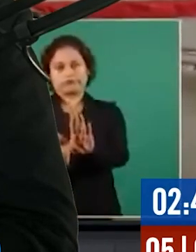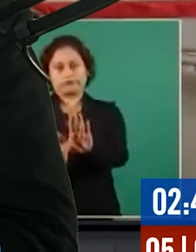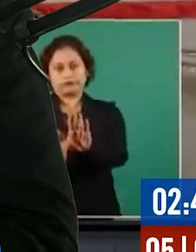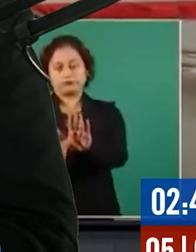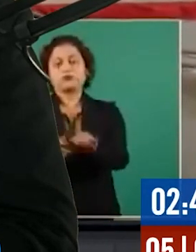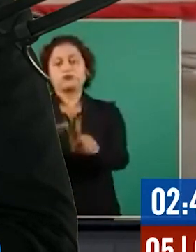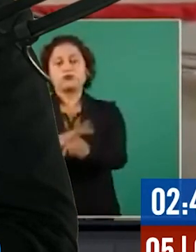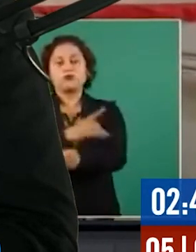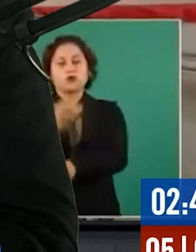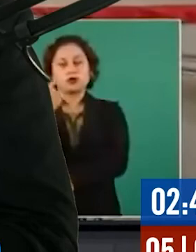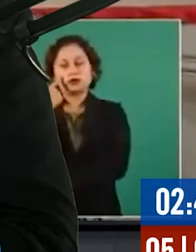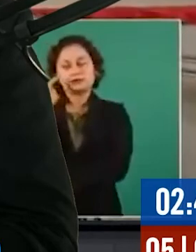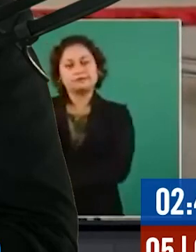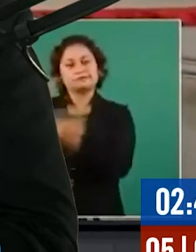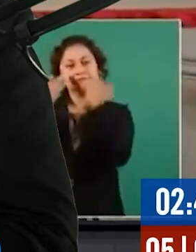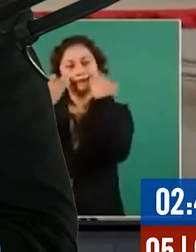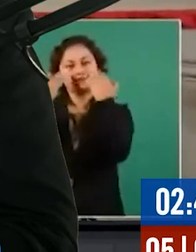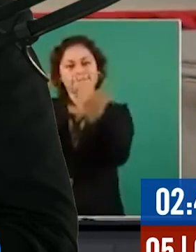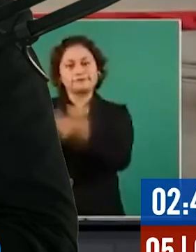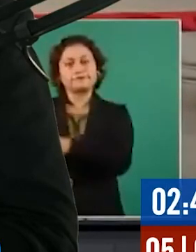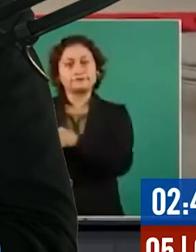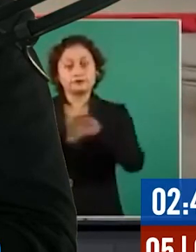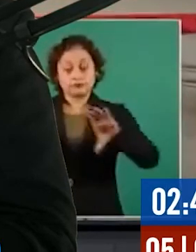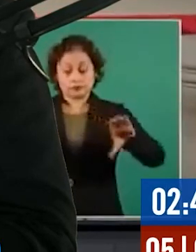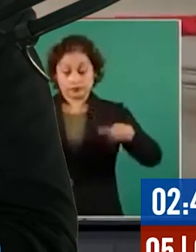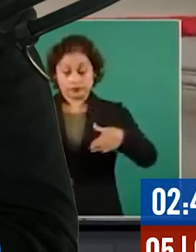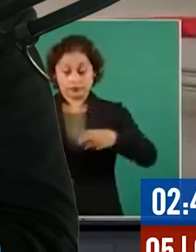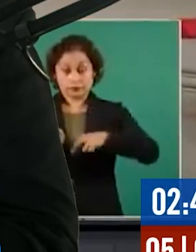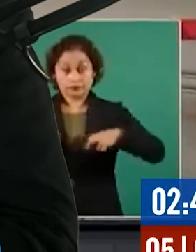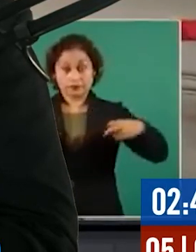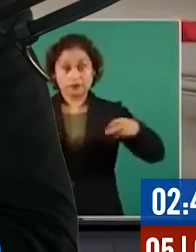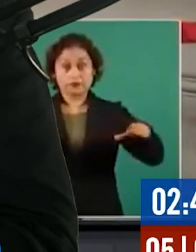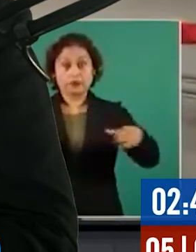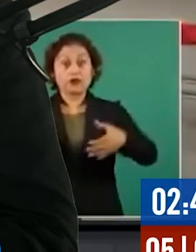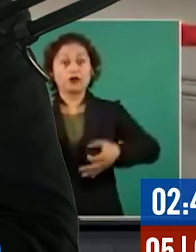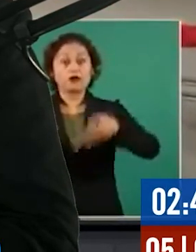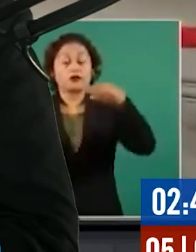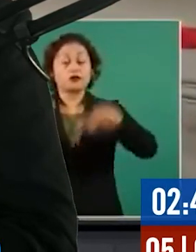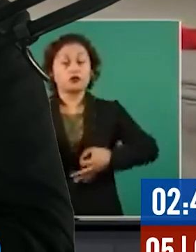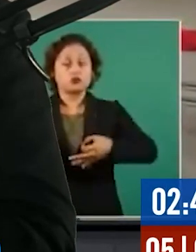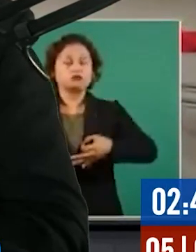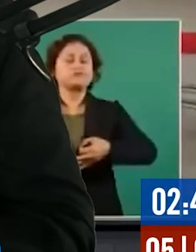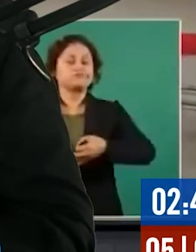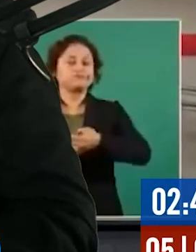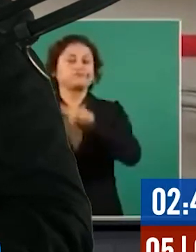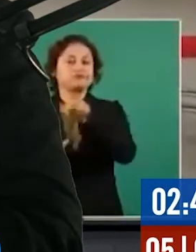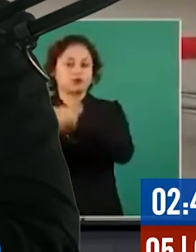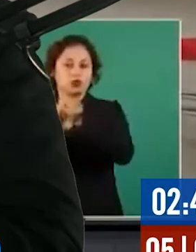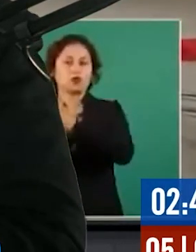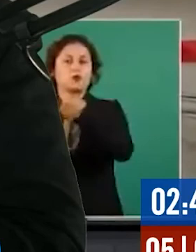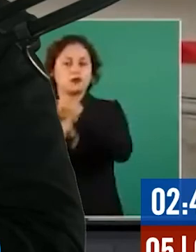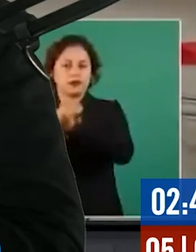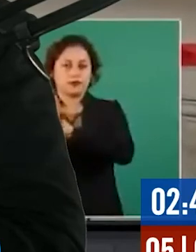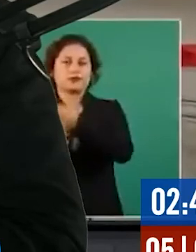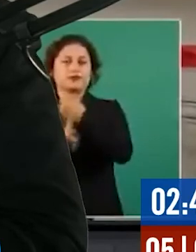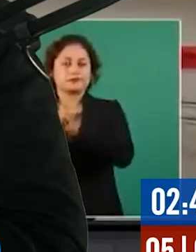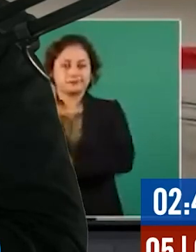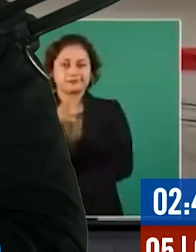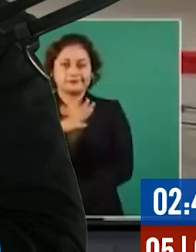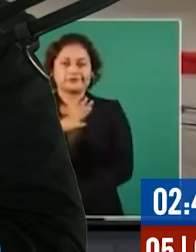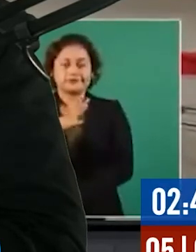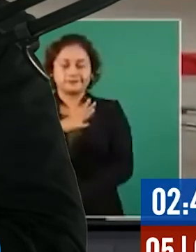y por eso presentó la denuncia correspondiente. Alguien, o seguramente pues el equipo del presidente o el propio presidente, no estaban informados de ello y